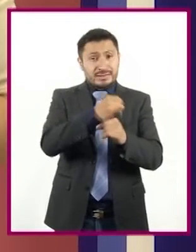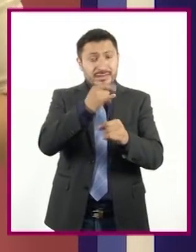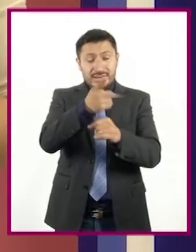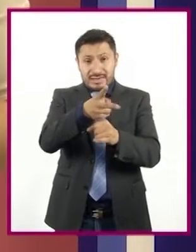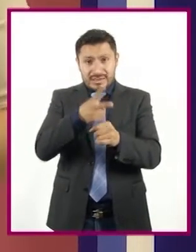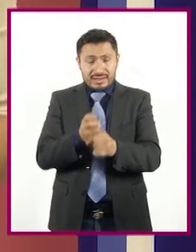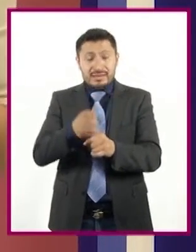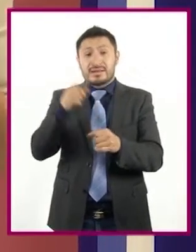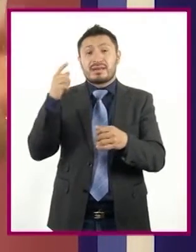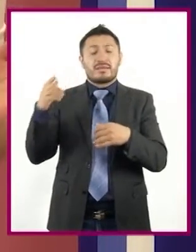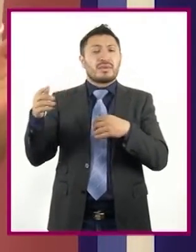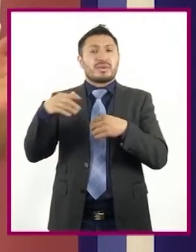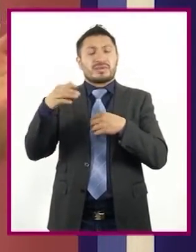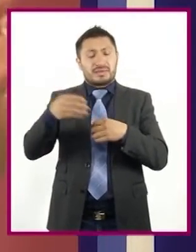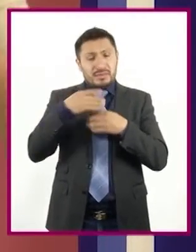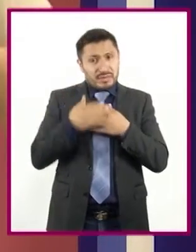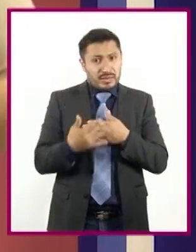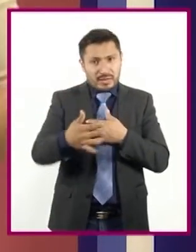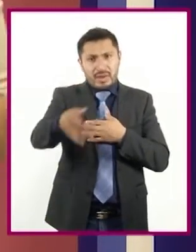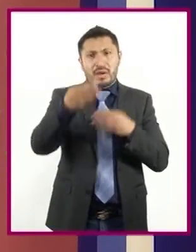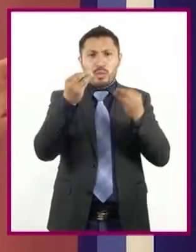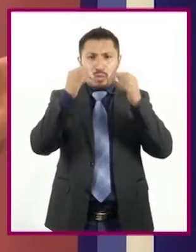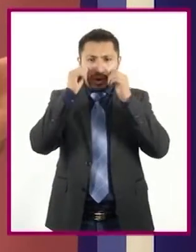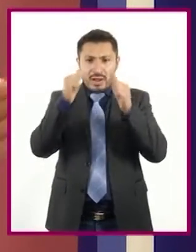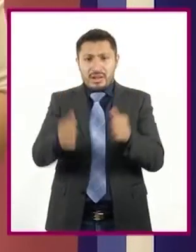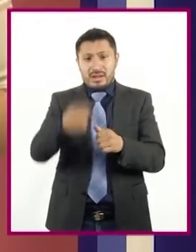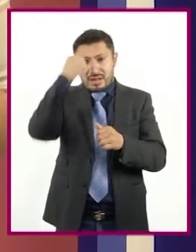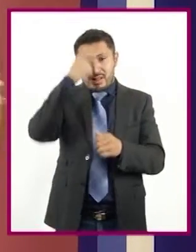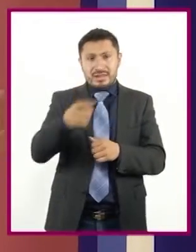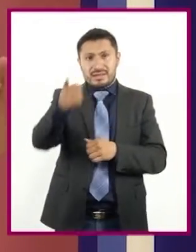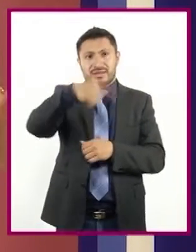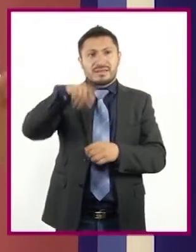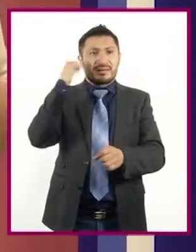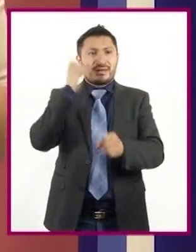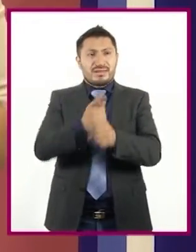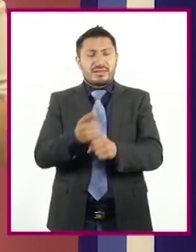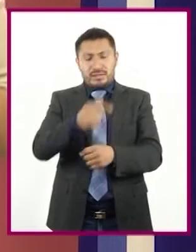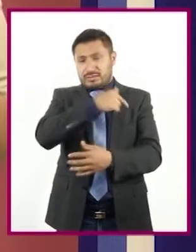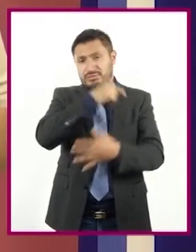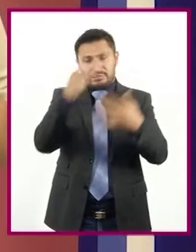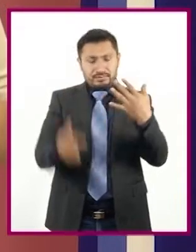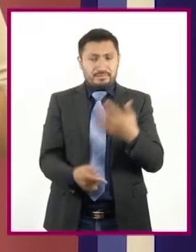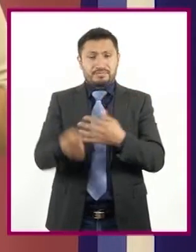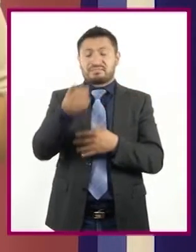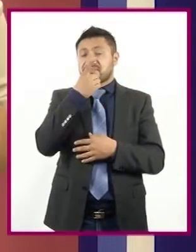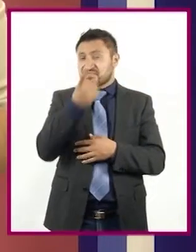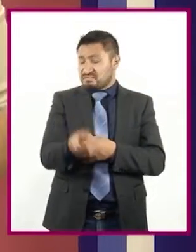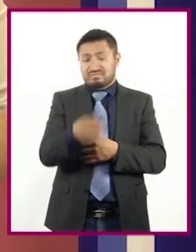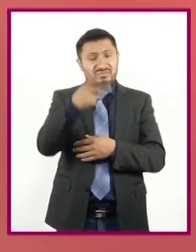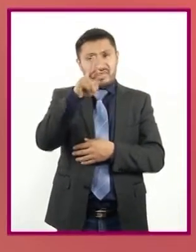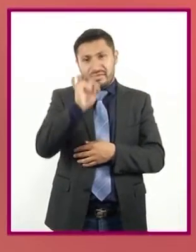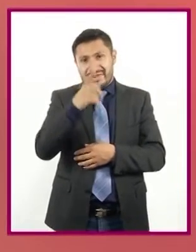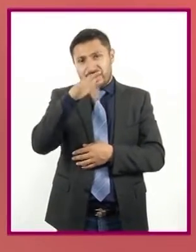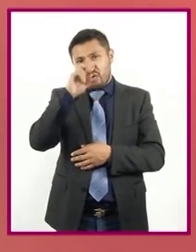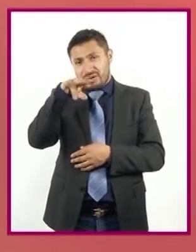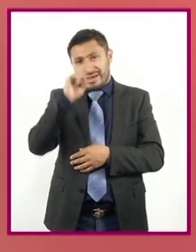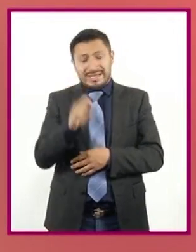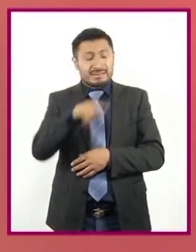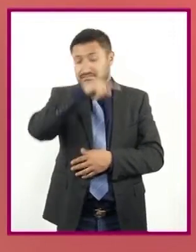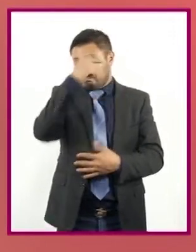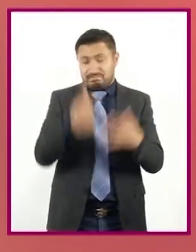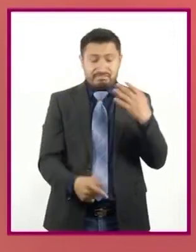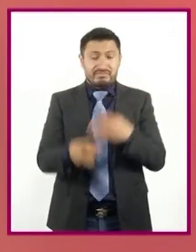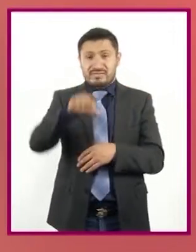los próximos minutos presten mucha atención para que descubran todos los dichos, refranes y pregones que se mencionarán durante la